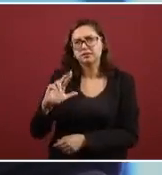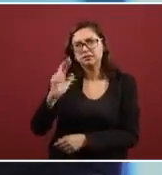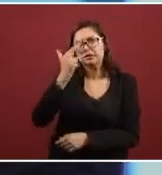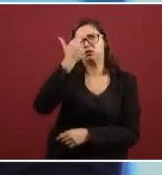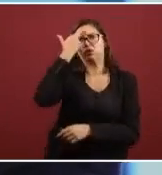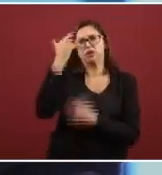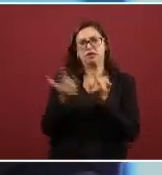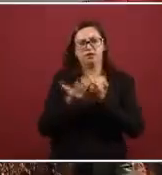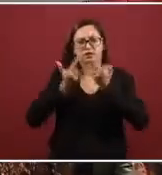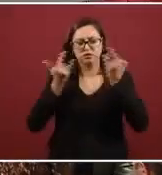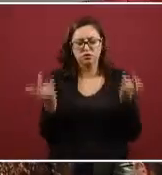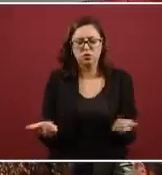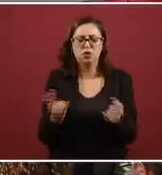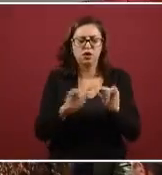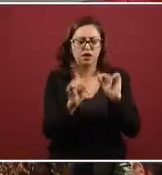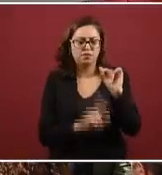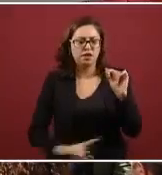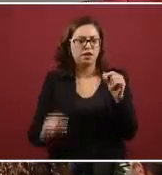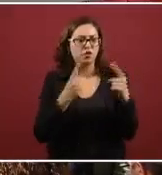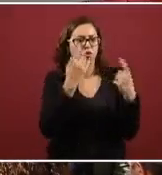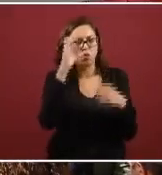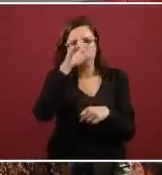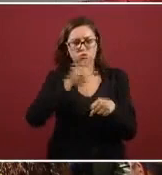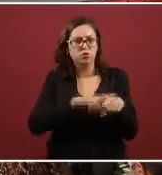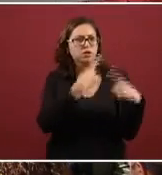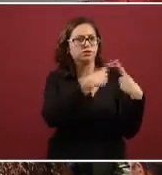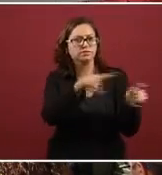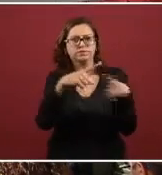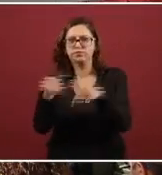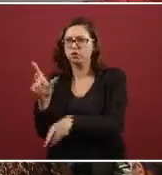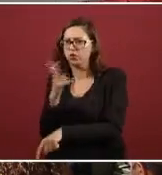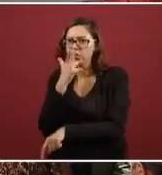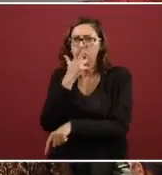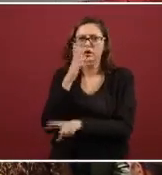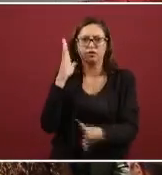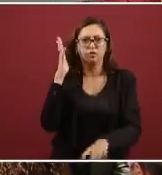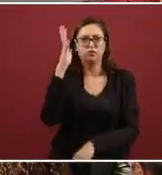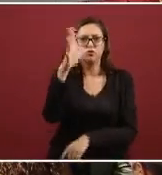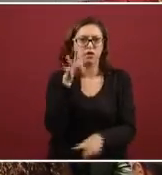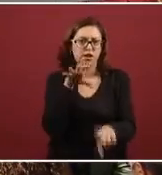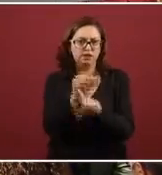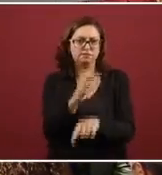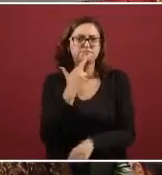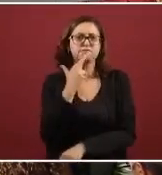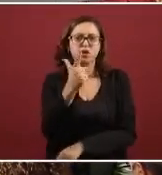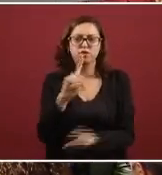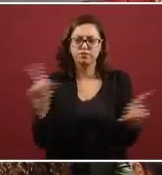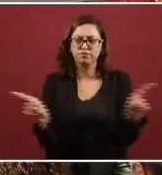nuestro país para conseguir un mejor futuro. Es cuanto, señor presidente.